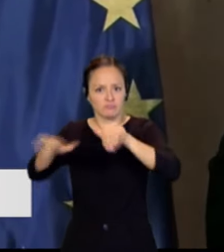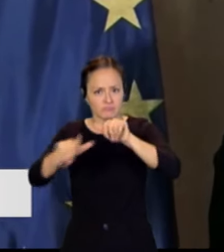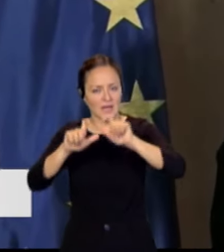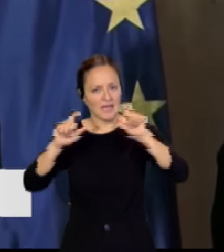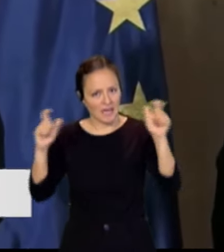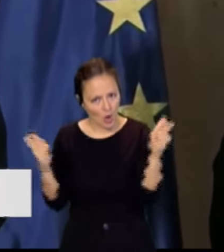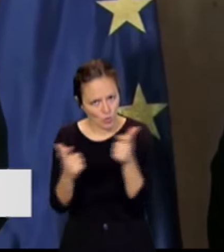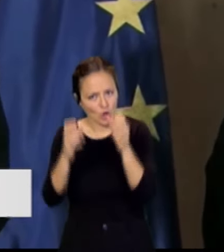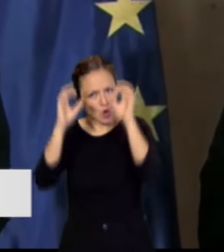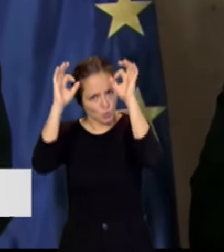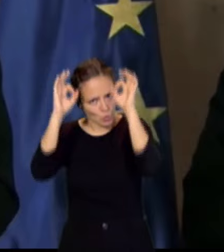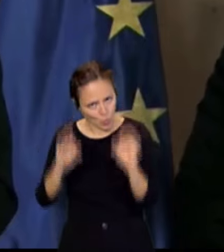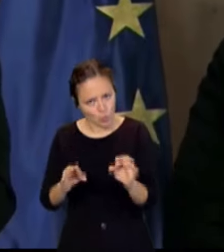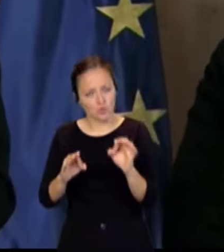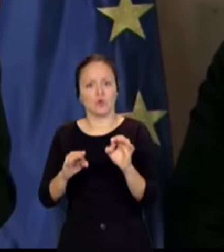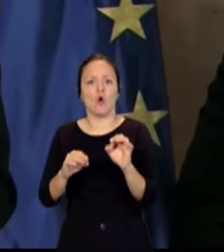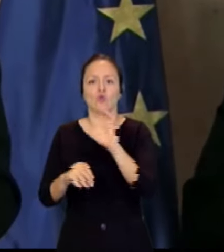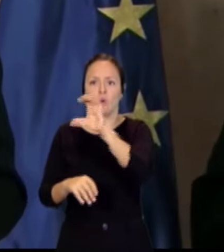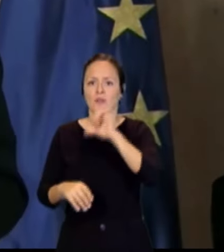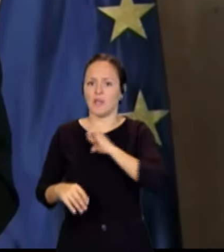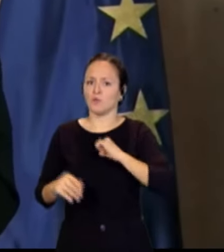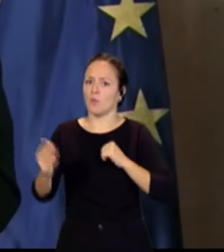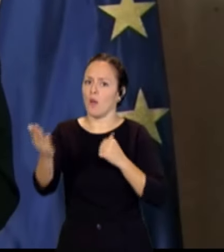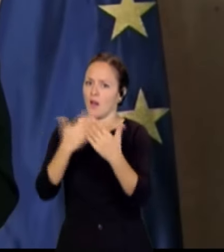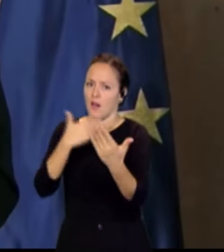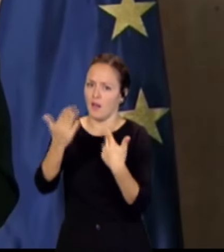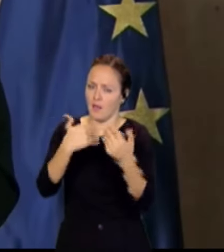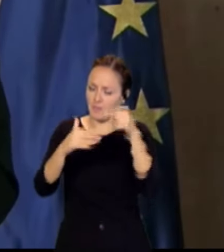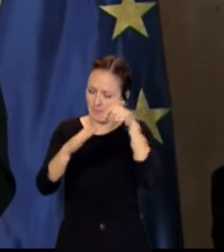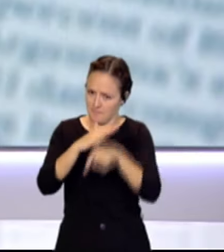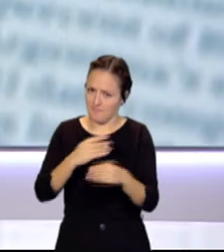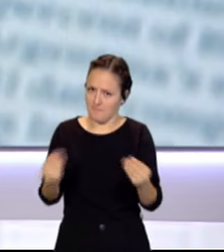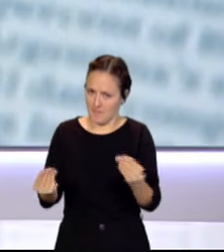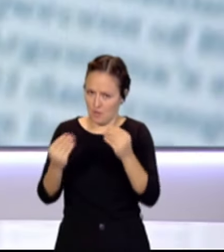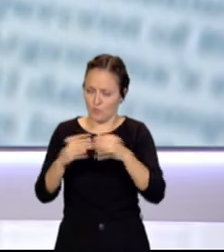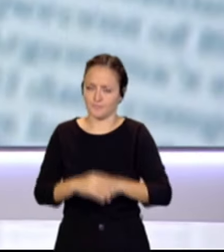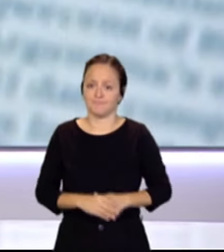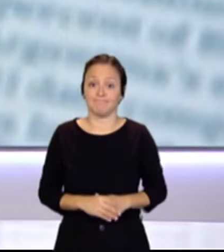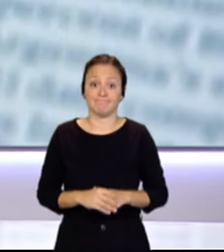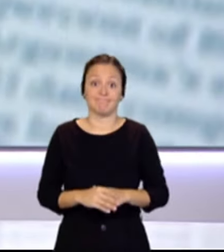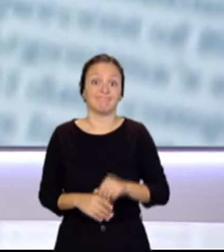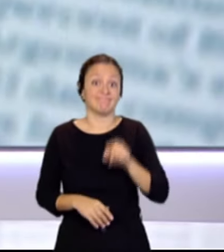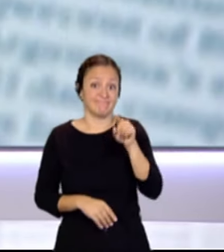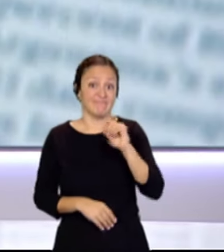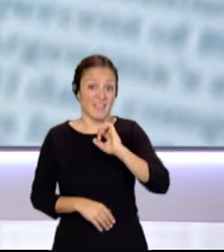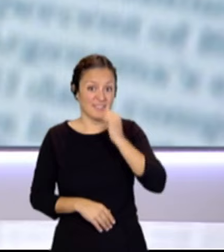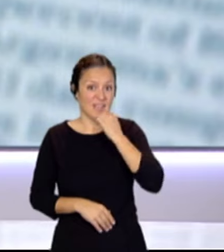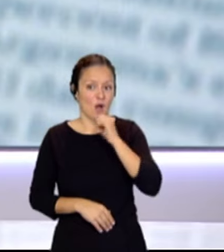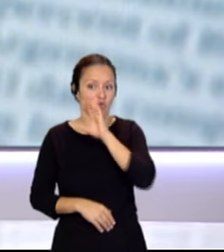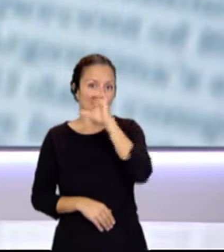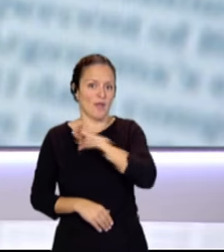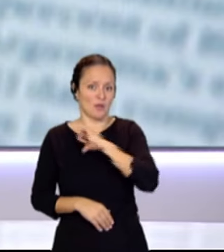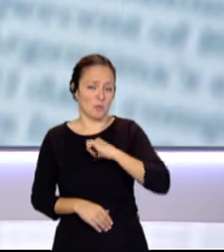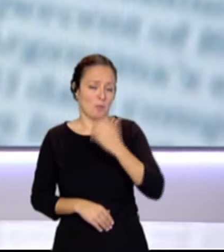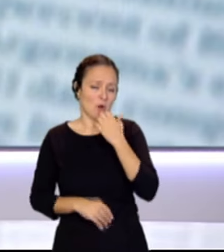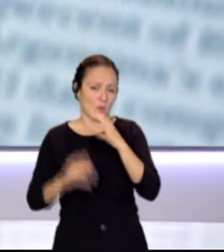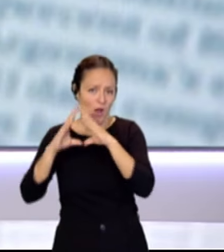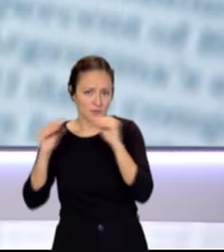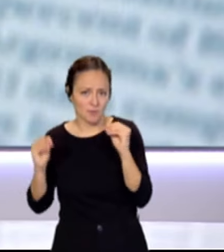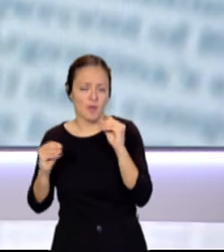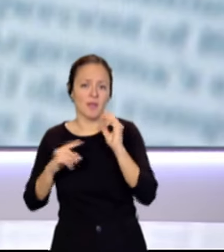reunión más fluida con las comunidades autónomas para hablar de esta historia pues Esas son las quejas de comunidades como Andalucía